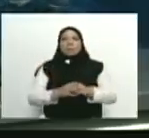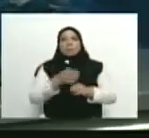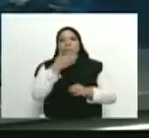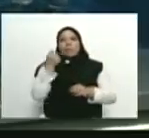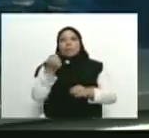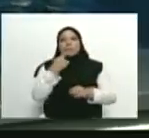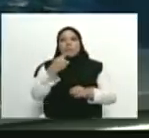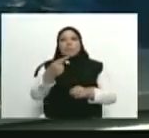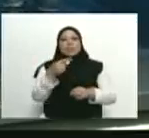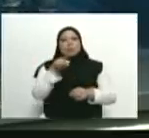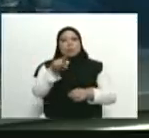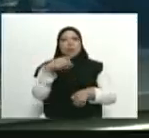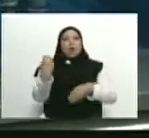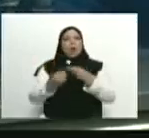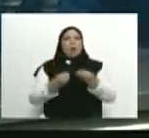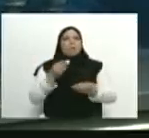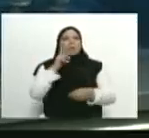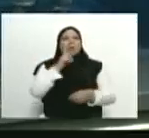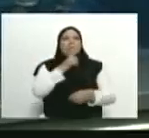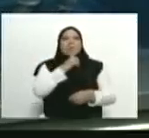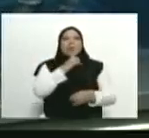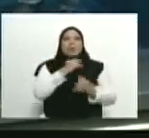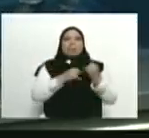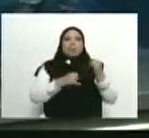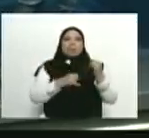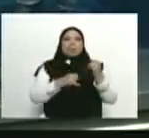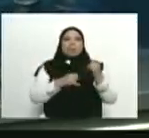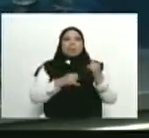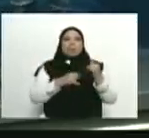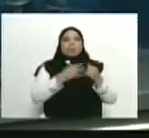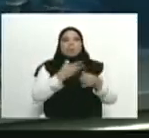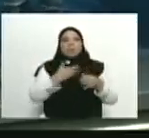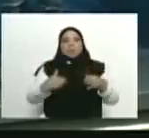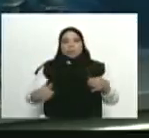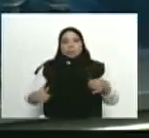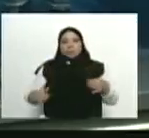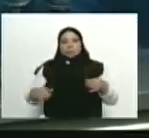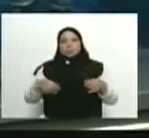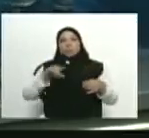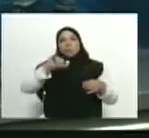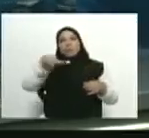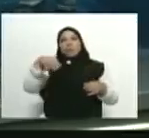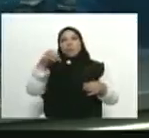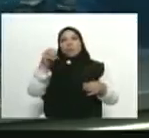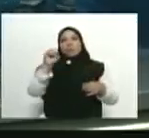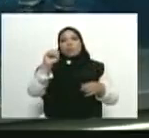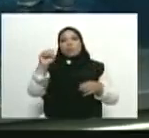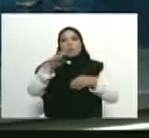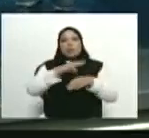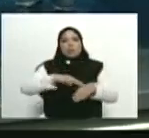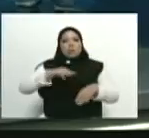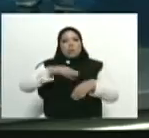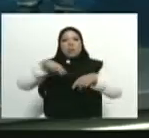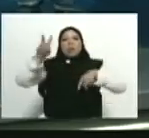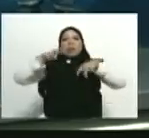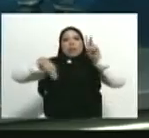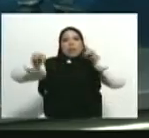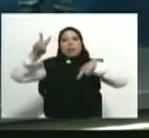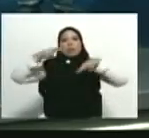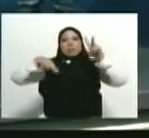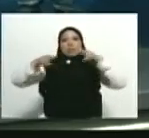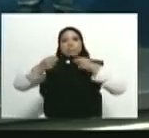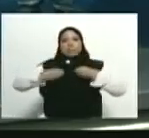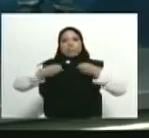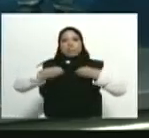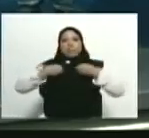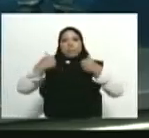pueden decir? ¿Cómo te llamas tú? Bueno, presidente, José Luis Tobar, responsable de la Mesa Nacional de Recreación para el Vivir